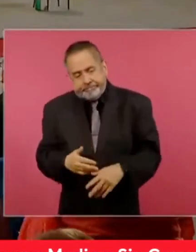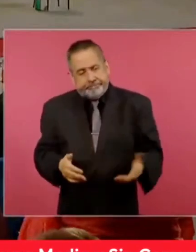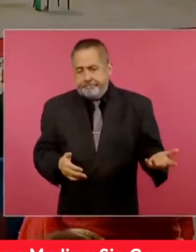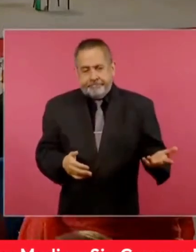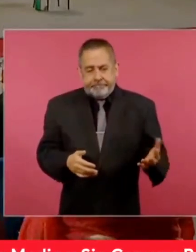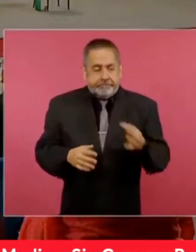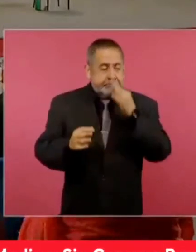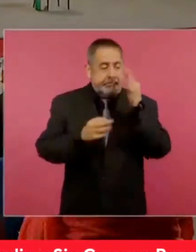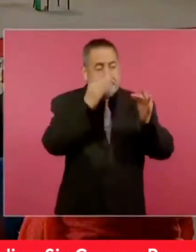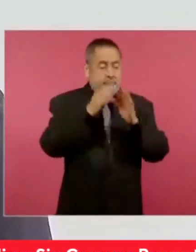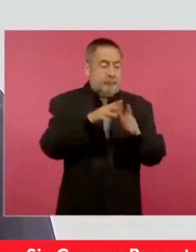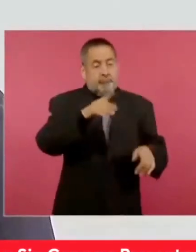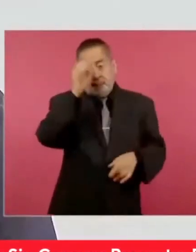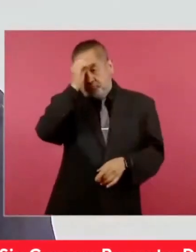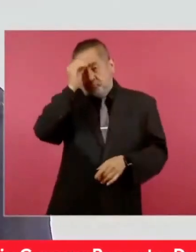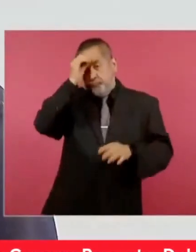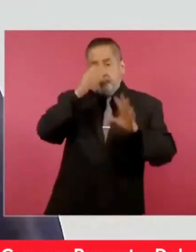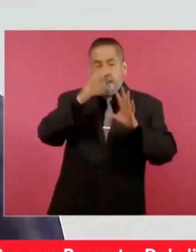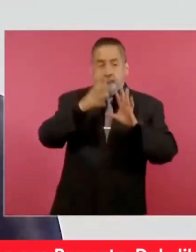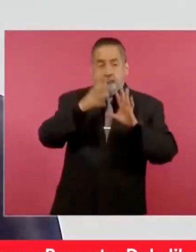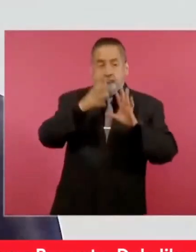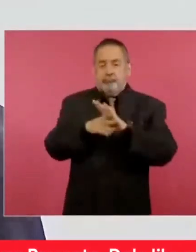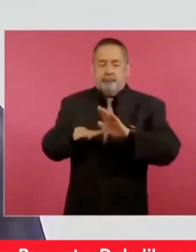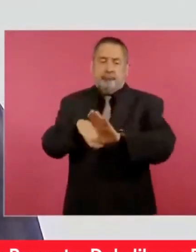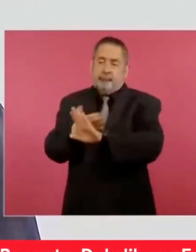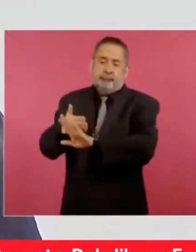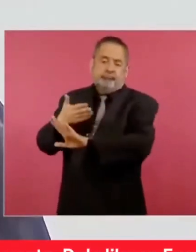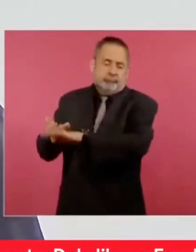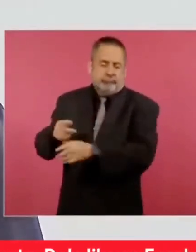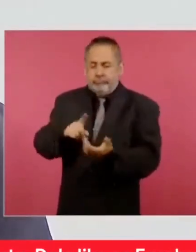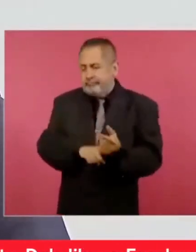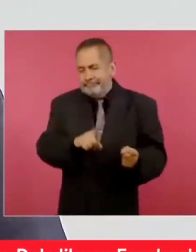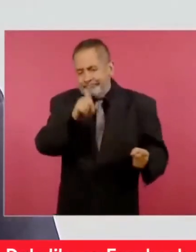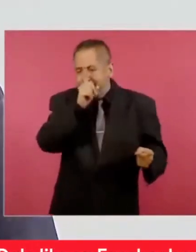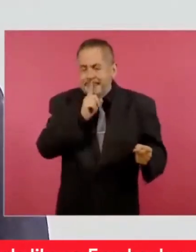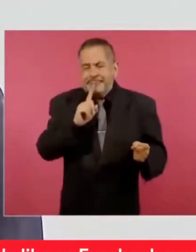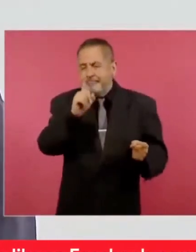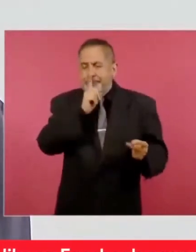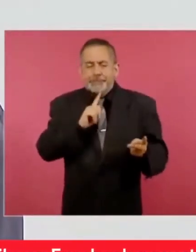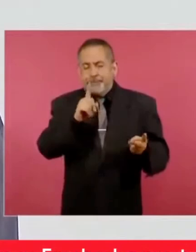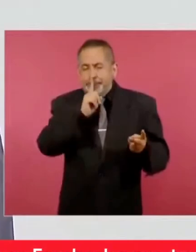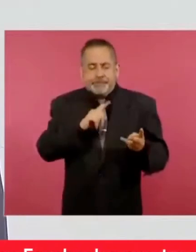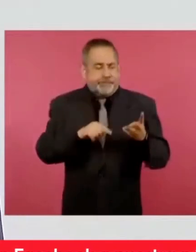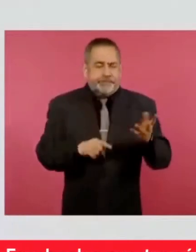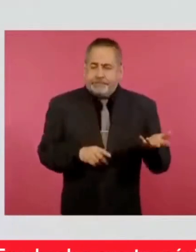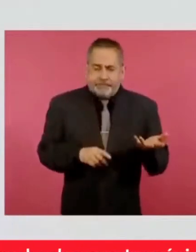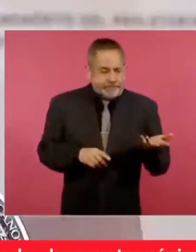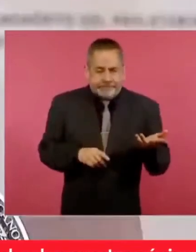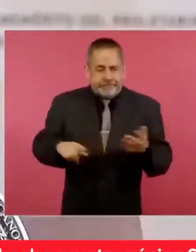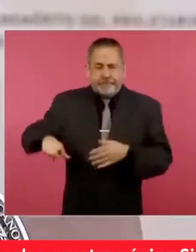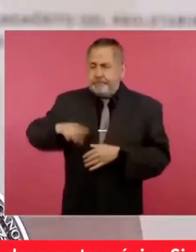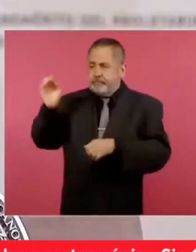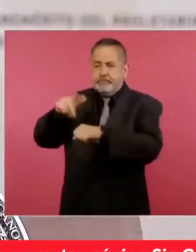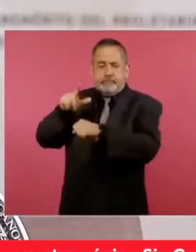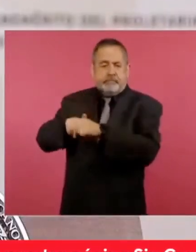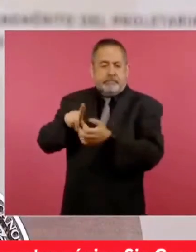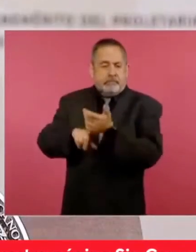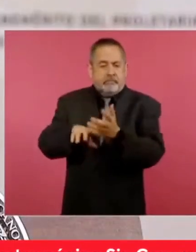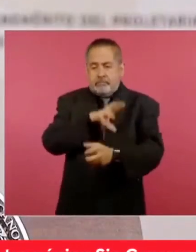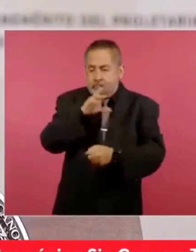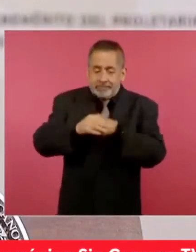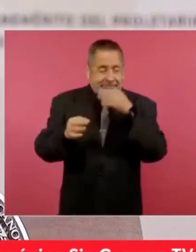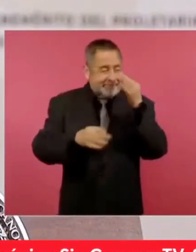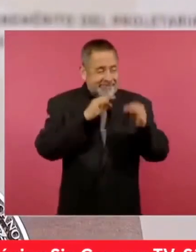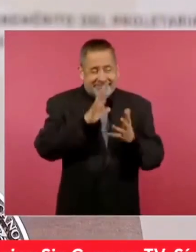comunicación y opinadores comenzaron a lanzar una campaña de mentiras sobre la reforma enviada por el Ejecutivo Federal en casi todos los medios